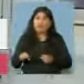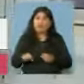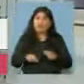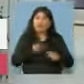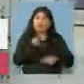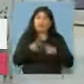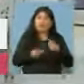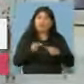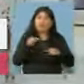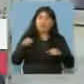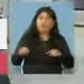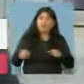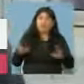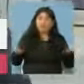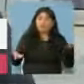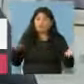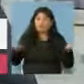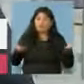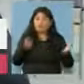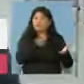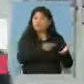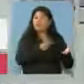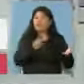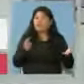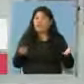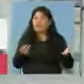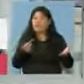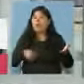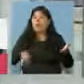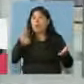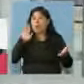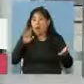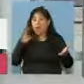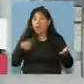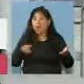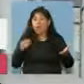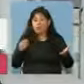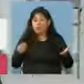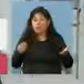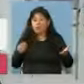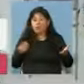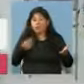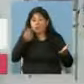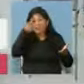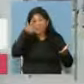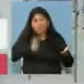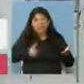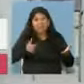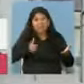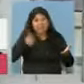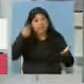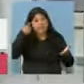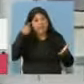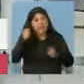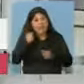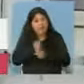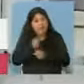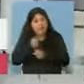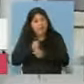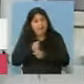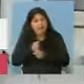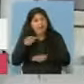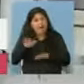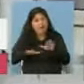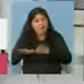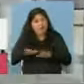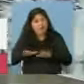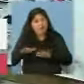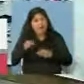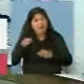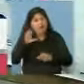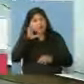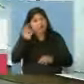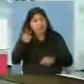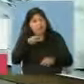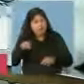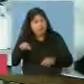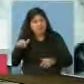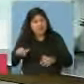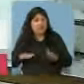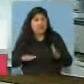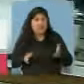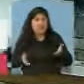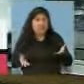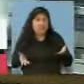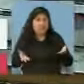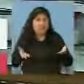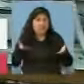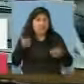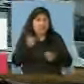con la actividad que tienen? Y en este momento estamos en el 50% del trabajo. Nuestra mayor